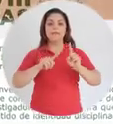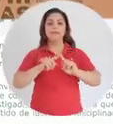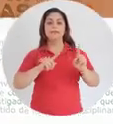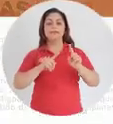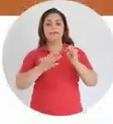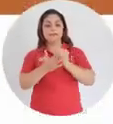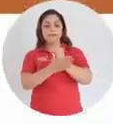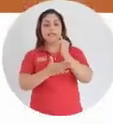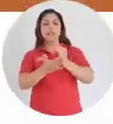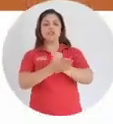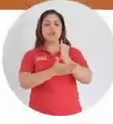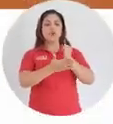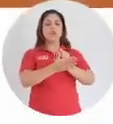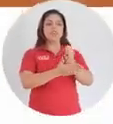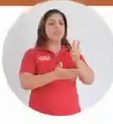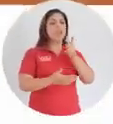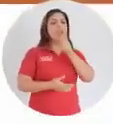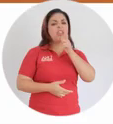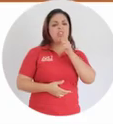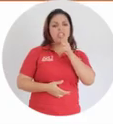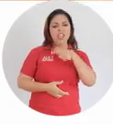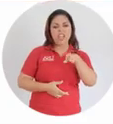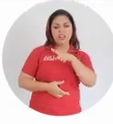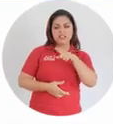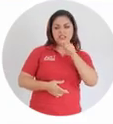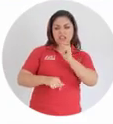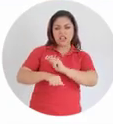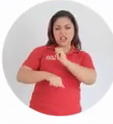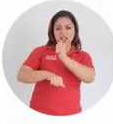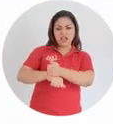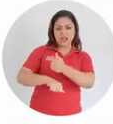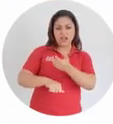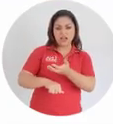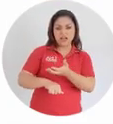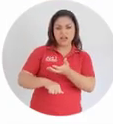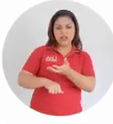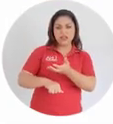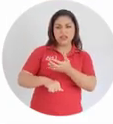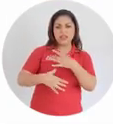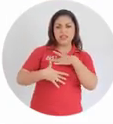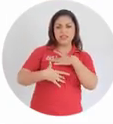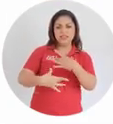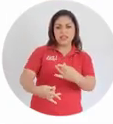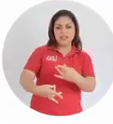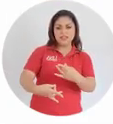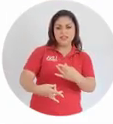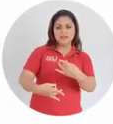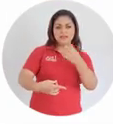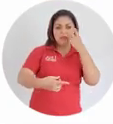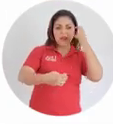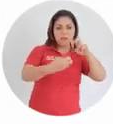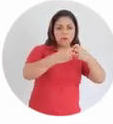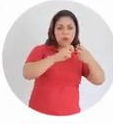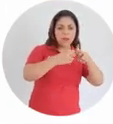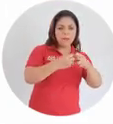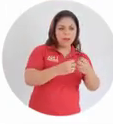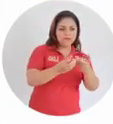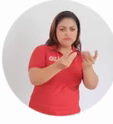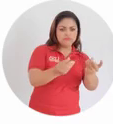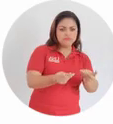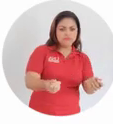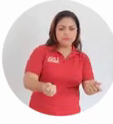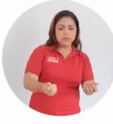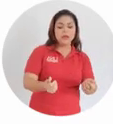investigaciones situadas, o sea, de quienes crean, digamos, el interés por ciertas